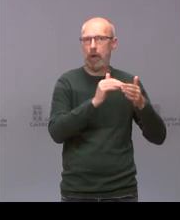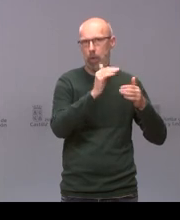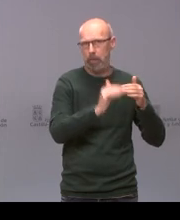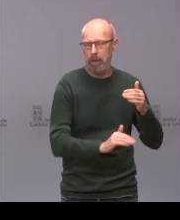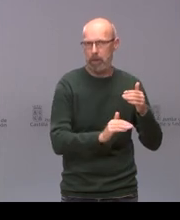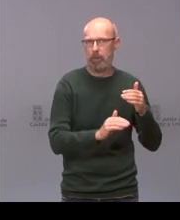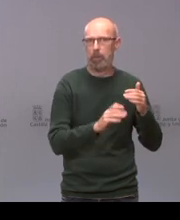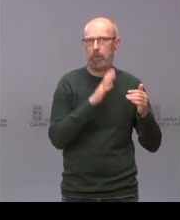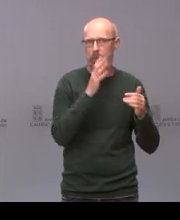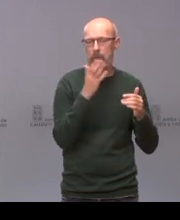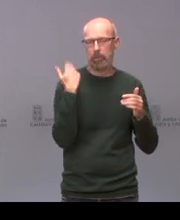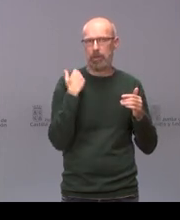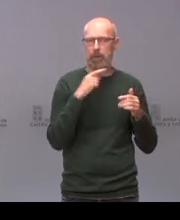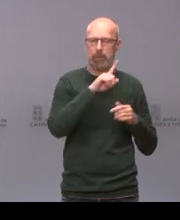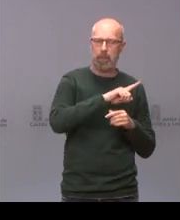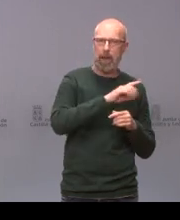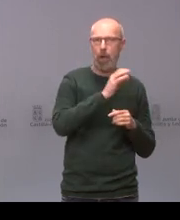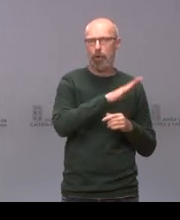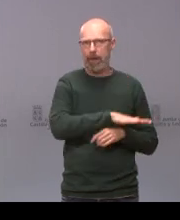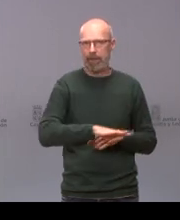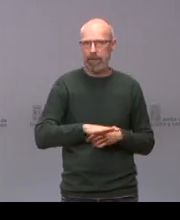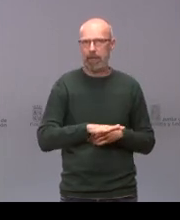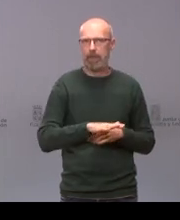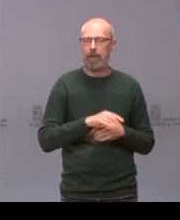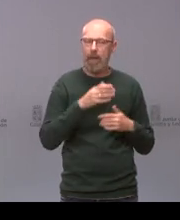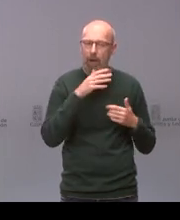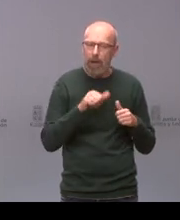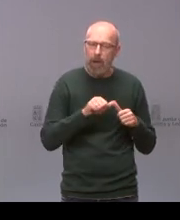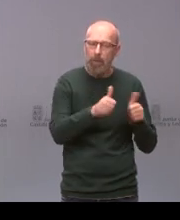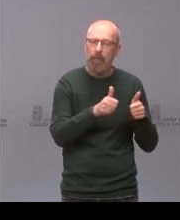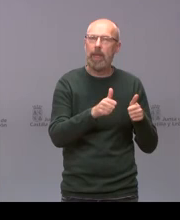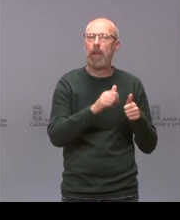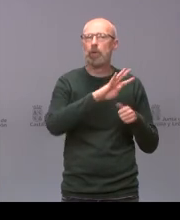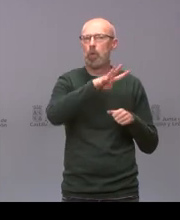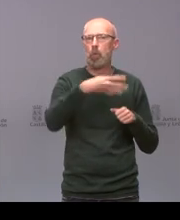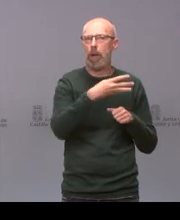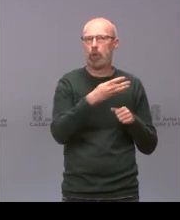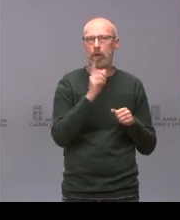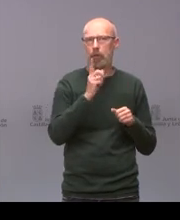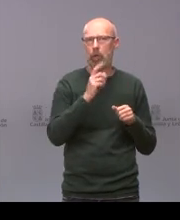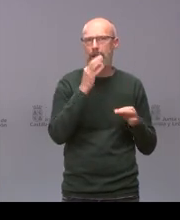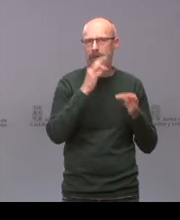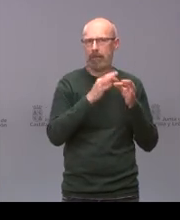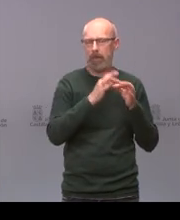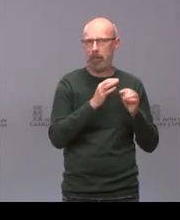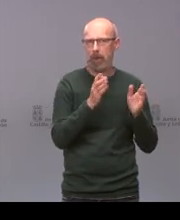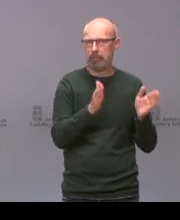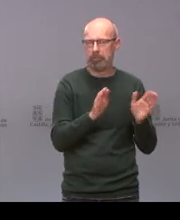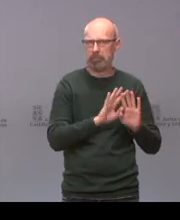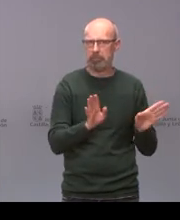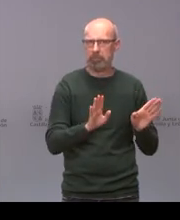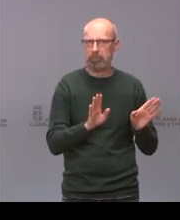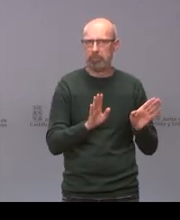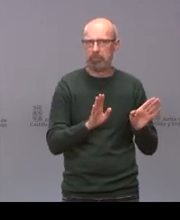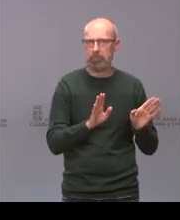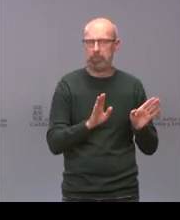infantil, bueno, pues eso, dejarlo solamente en 4 horas del mes de septiembre y no solo en el mes de